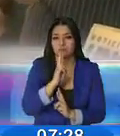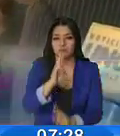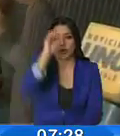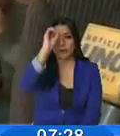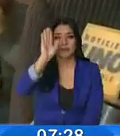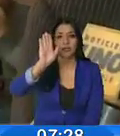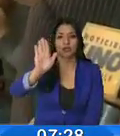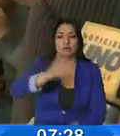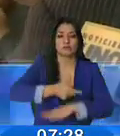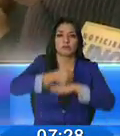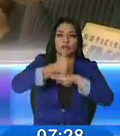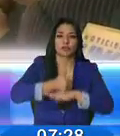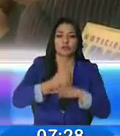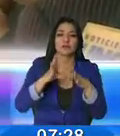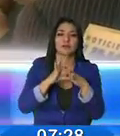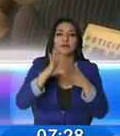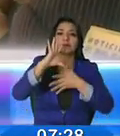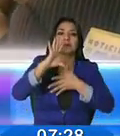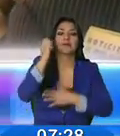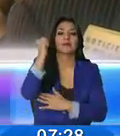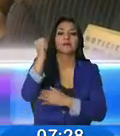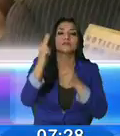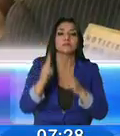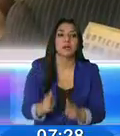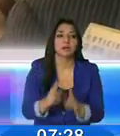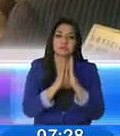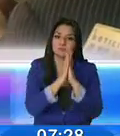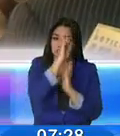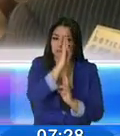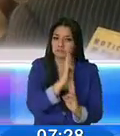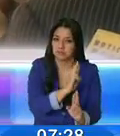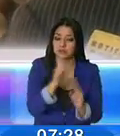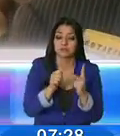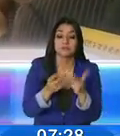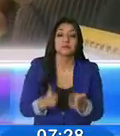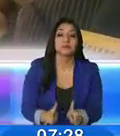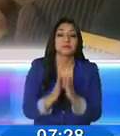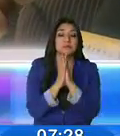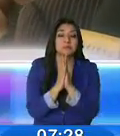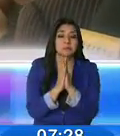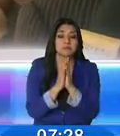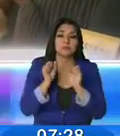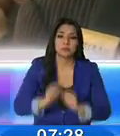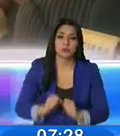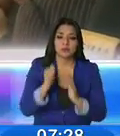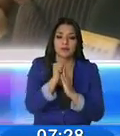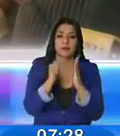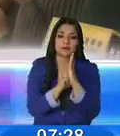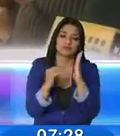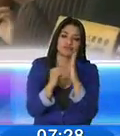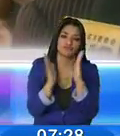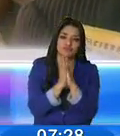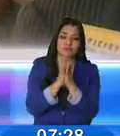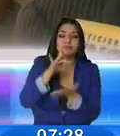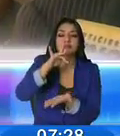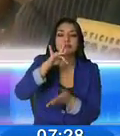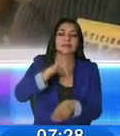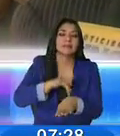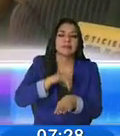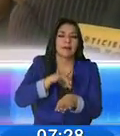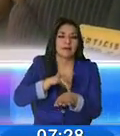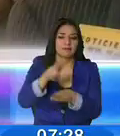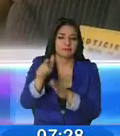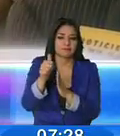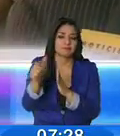consultiva que emitió la Corte Interamericana de Derechos Humanos. Igualmente se solicitó de que se pueda agendar una cita con el equipo legal